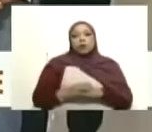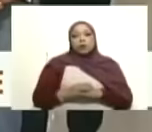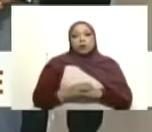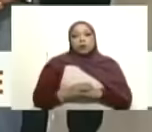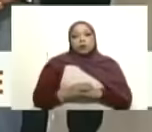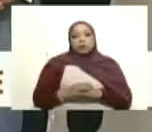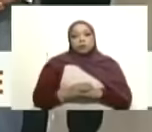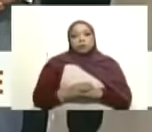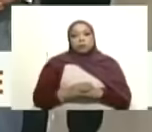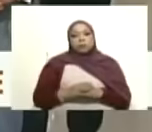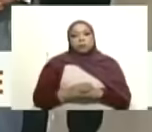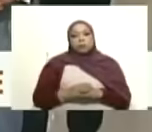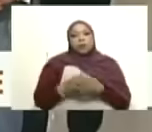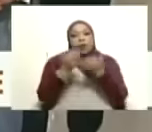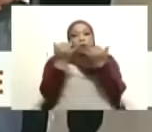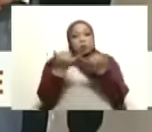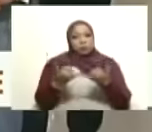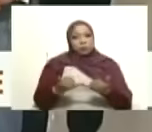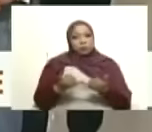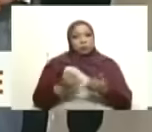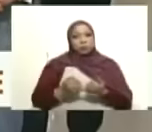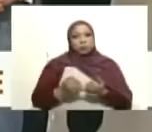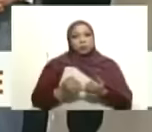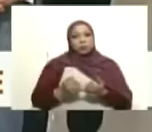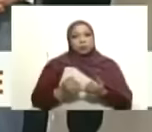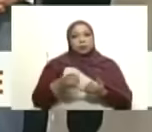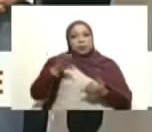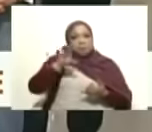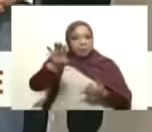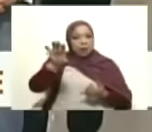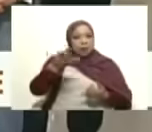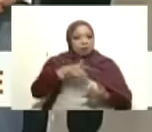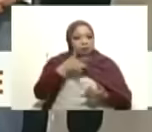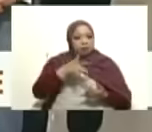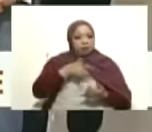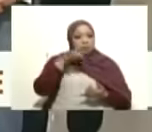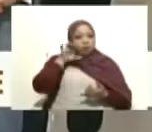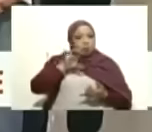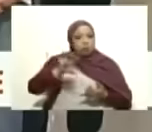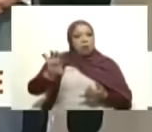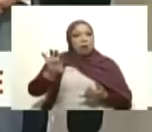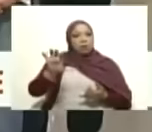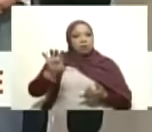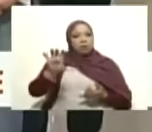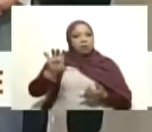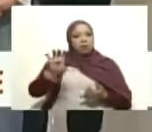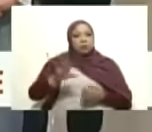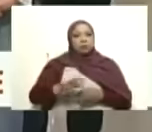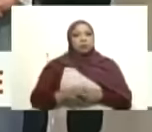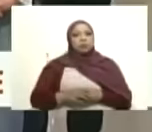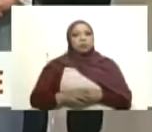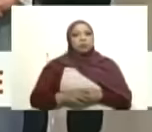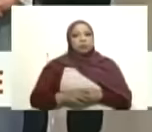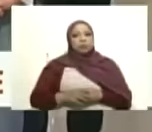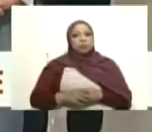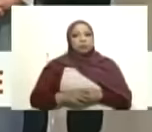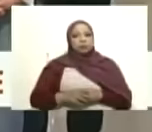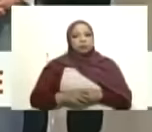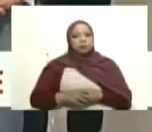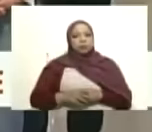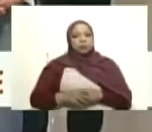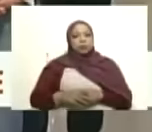en este momento de patria nos sentimos nosotros